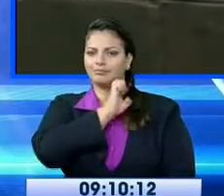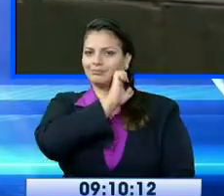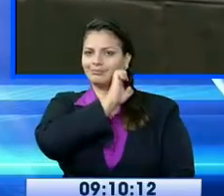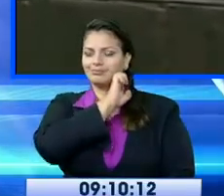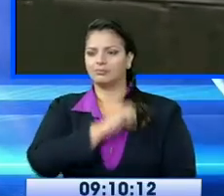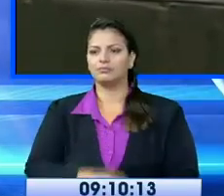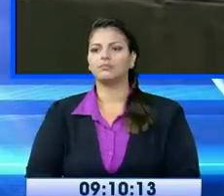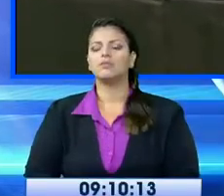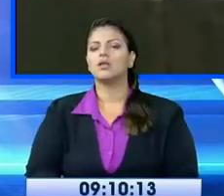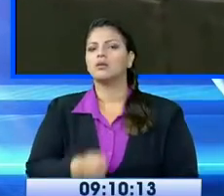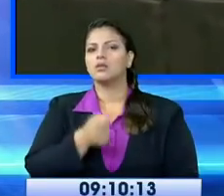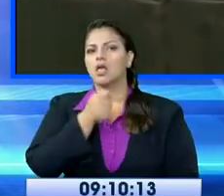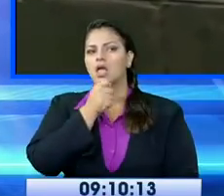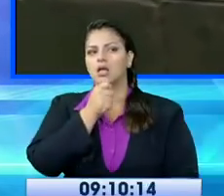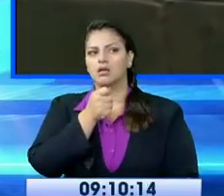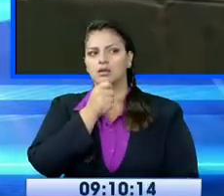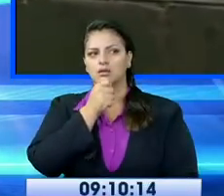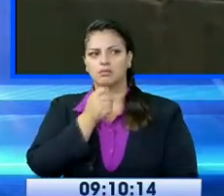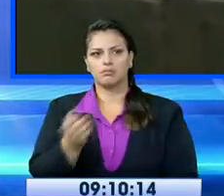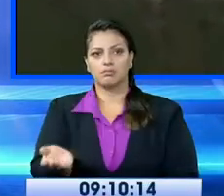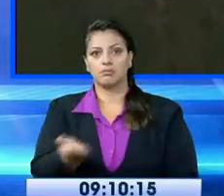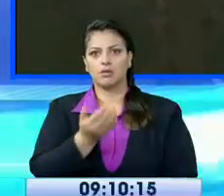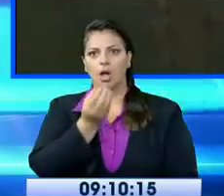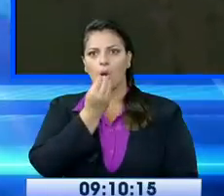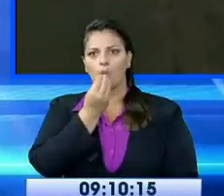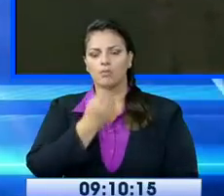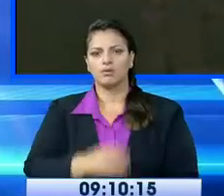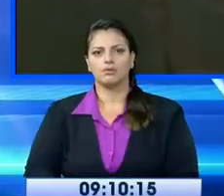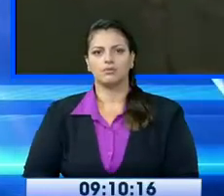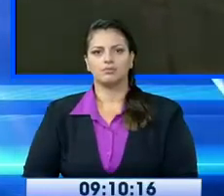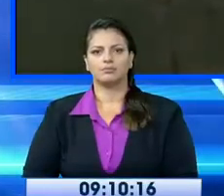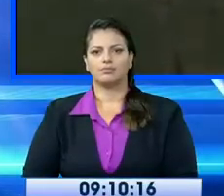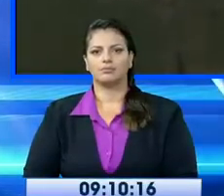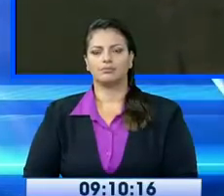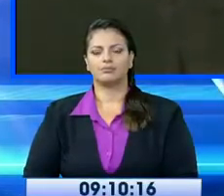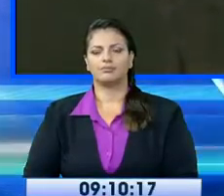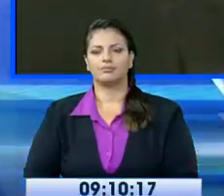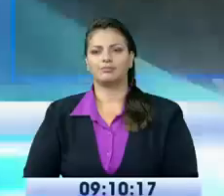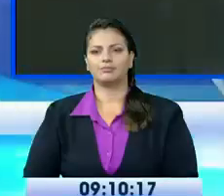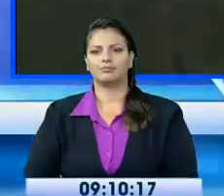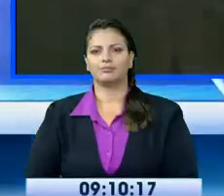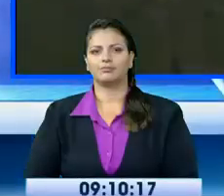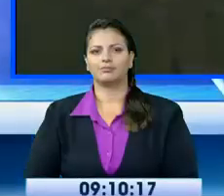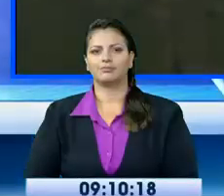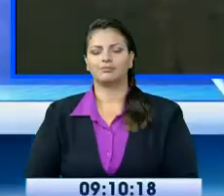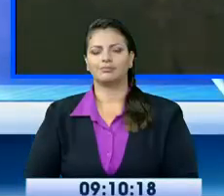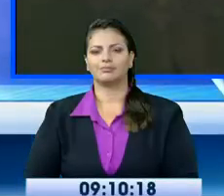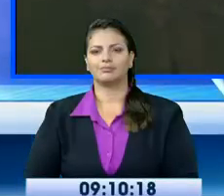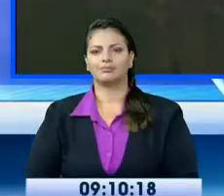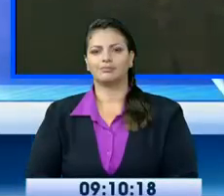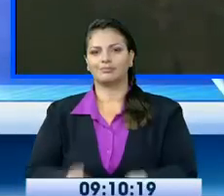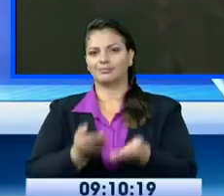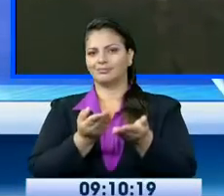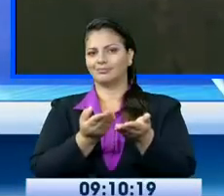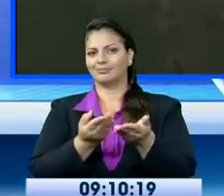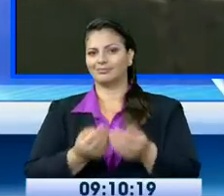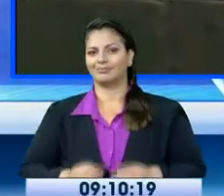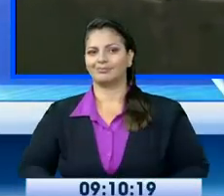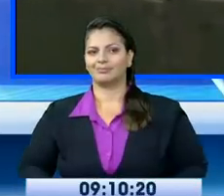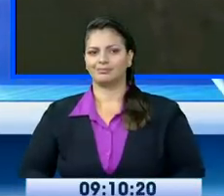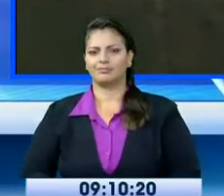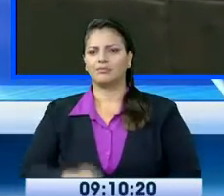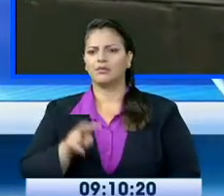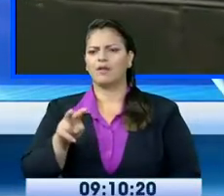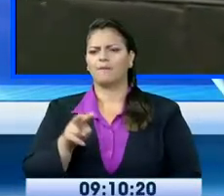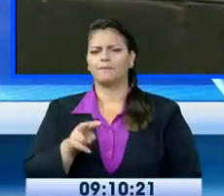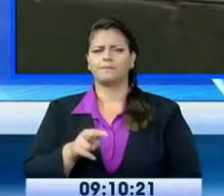otra feria ahí por allá. Vea, otra comidita. Wow. Chusitos, chusitos. Ya Enrique. Me dio hambre, ya me dio hambre. La